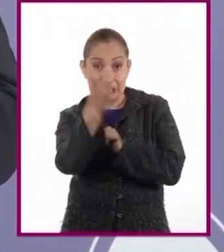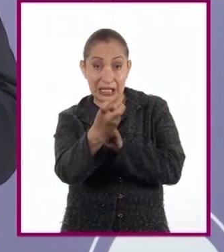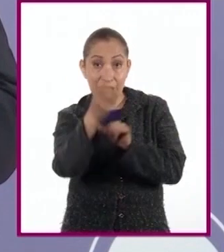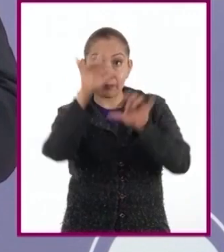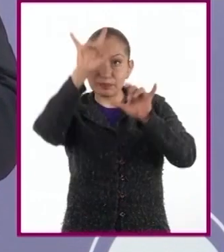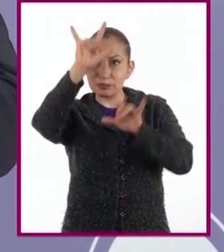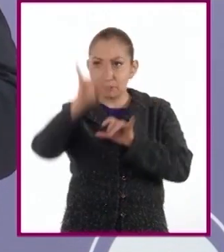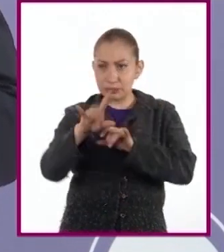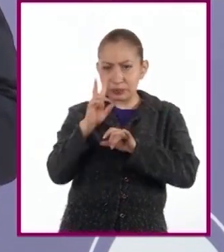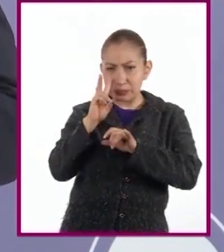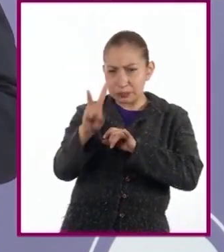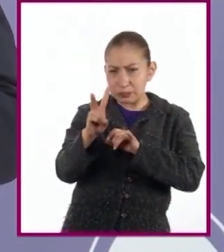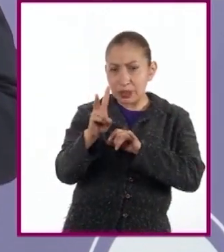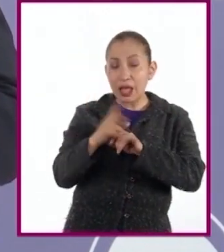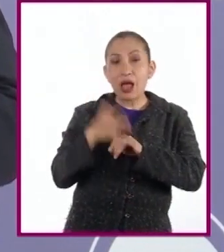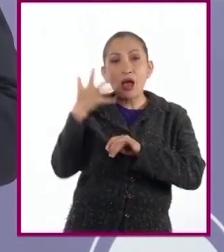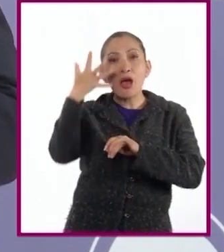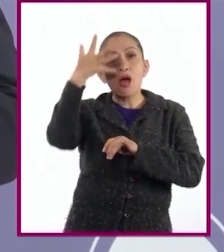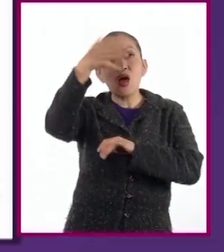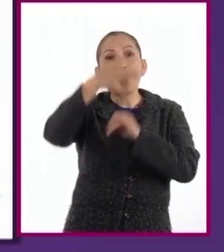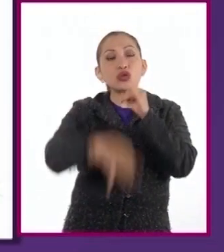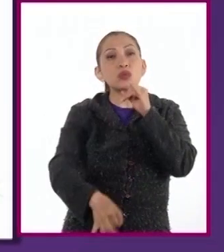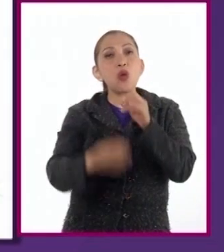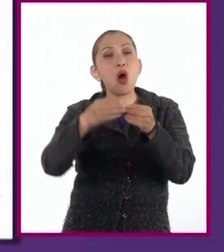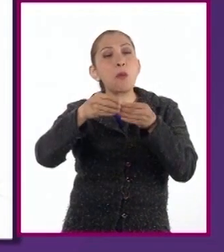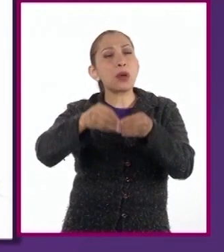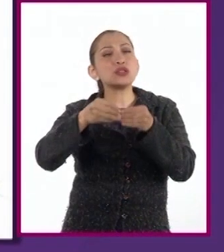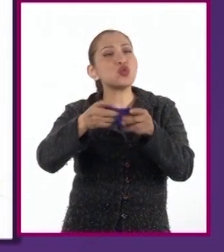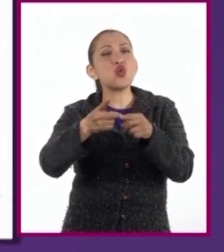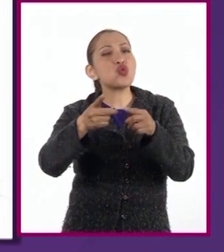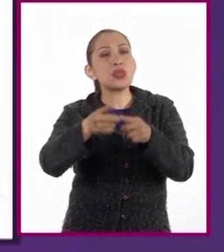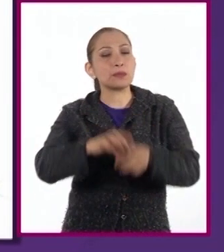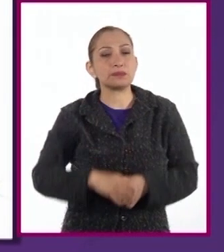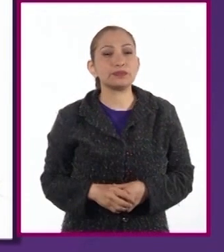cartel. El destino final de los plásticos.